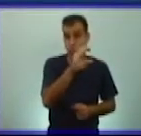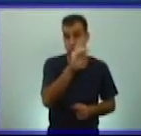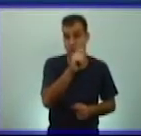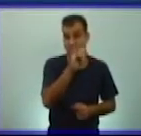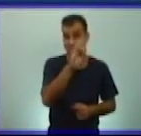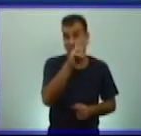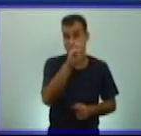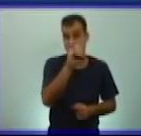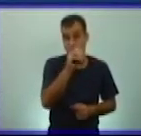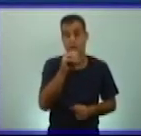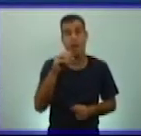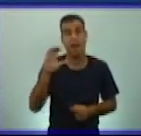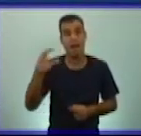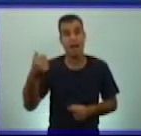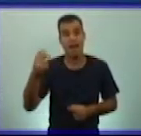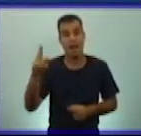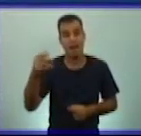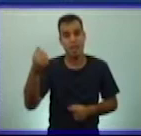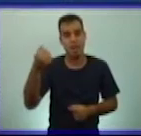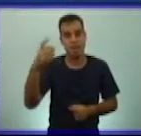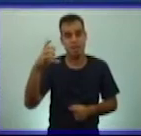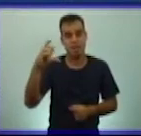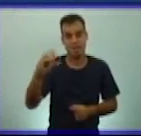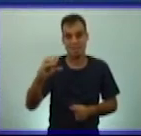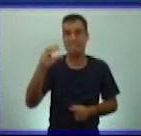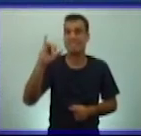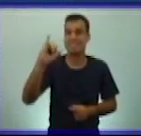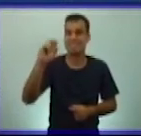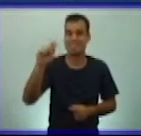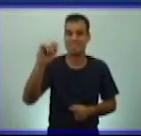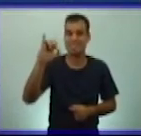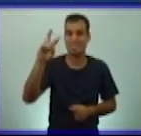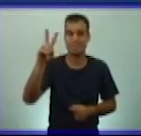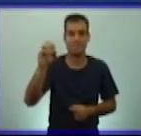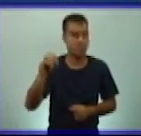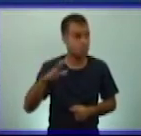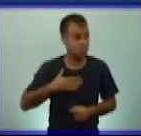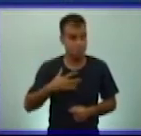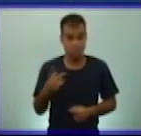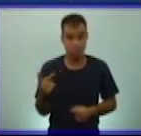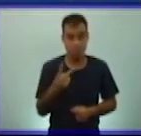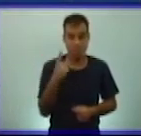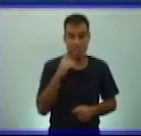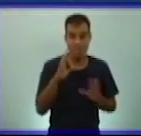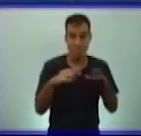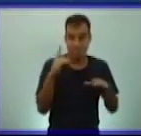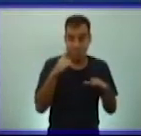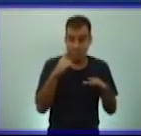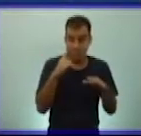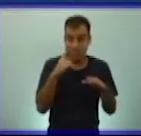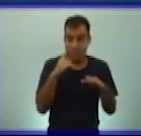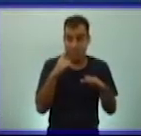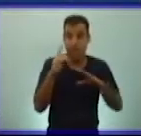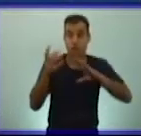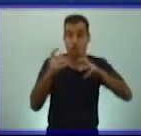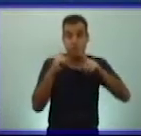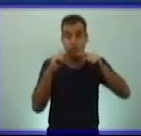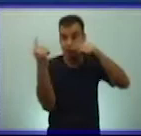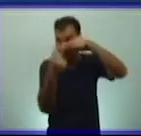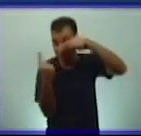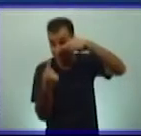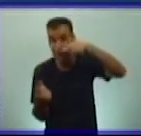obtengo oscilaciones. Estas oscilaciones, según esta señal y por lo que les he comentado,